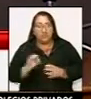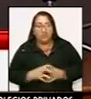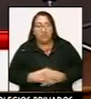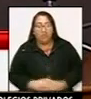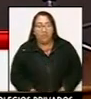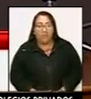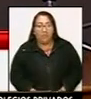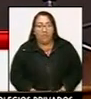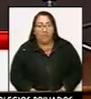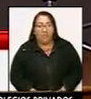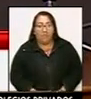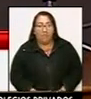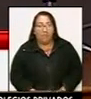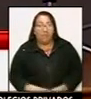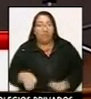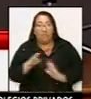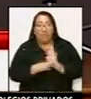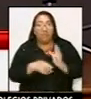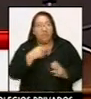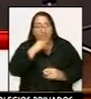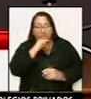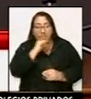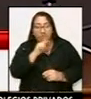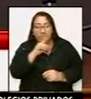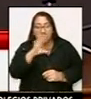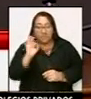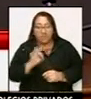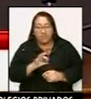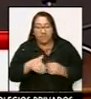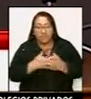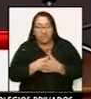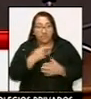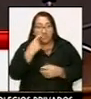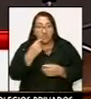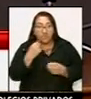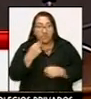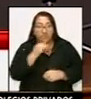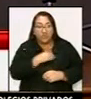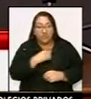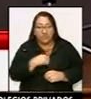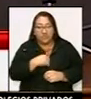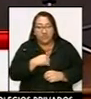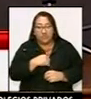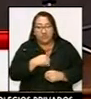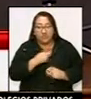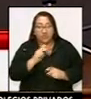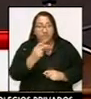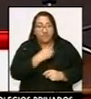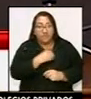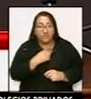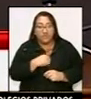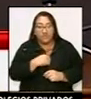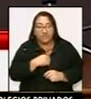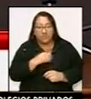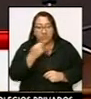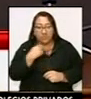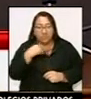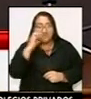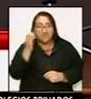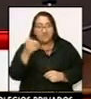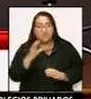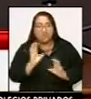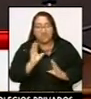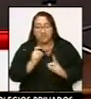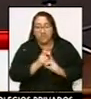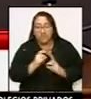50% mínimo de mujeres y un 50% de varones como ministros y también viceministros, le creería